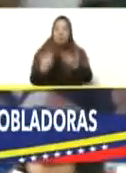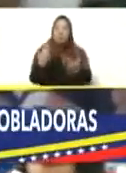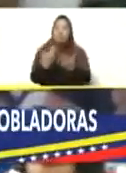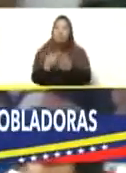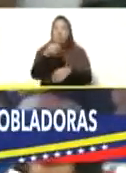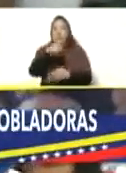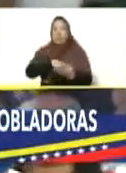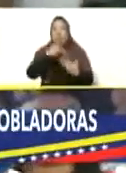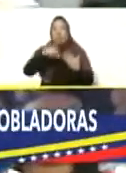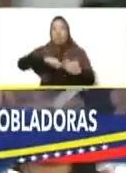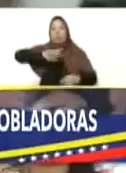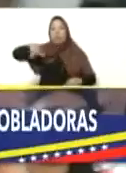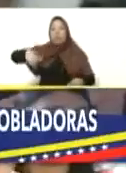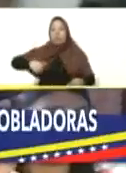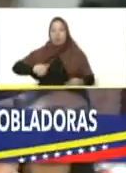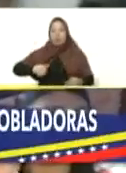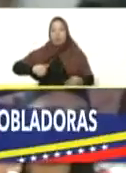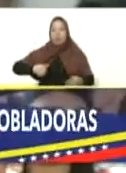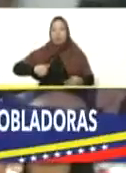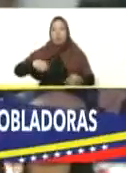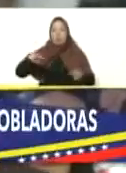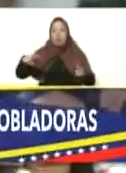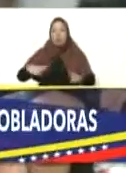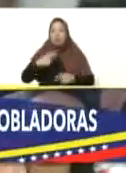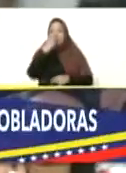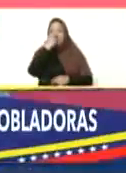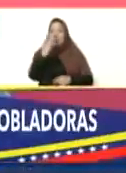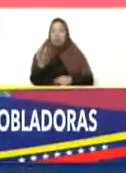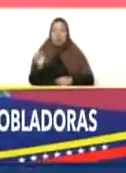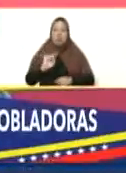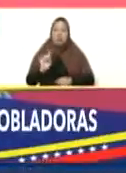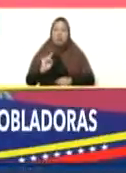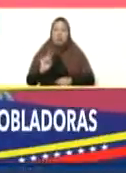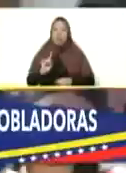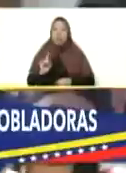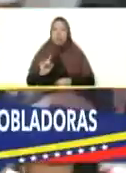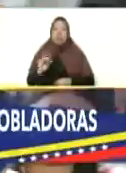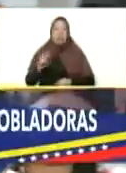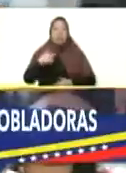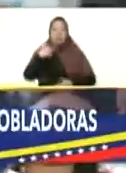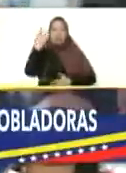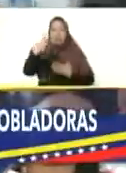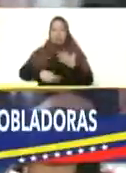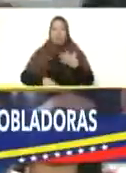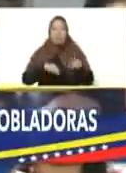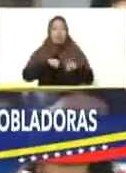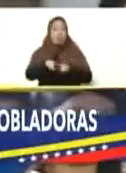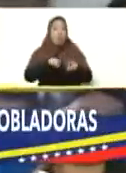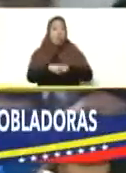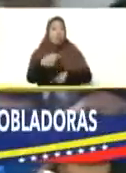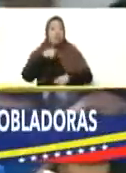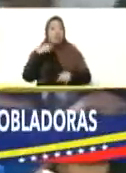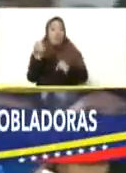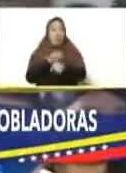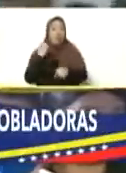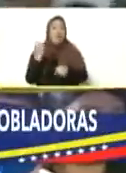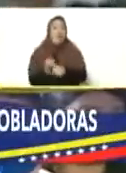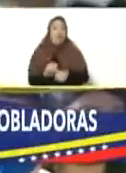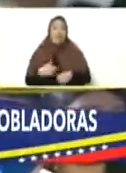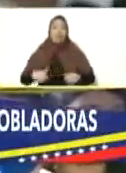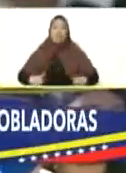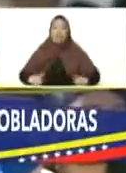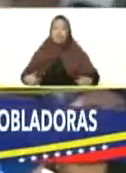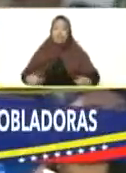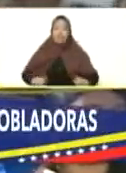a muchos proyectos nuestros famatina forros a nosotros nos promete o nosotros no somos charata nosotros le damos con todos